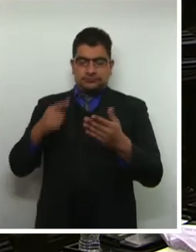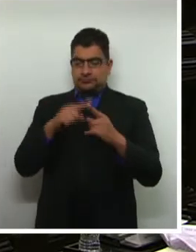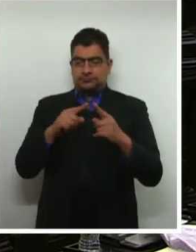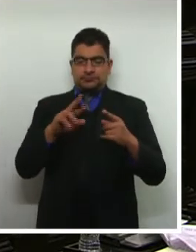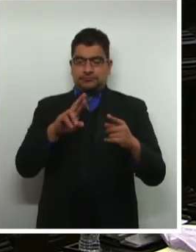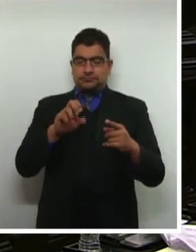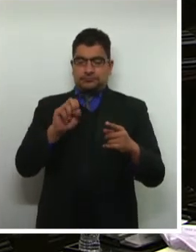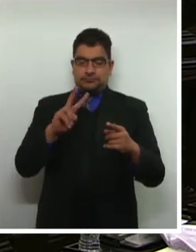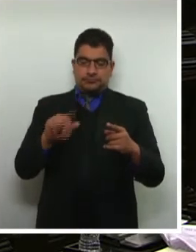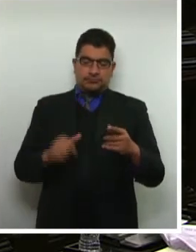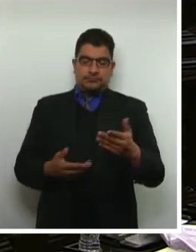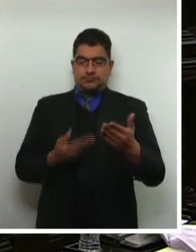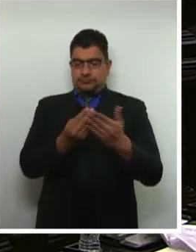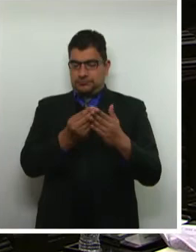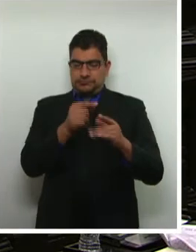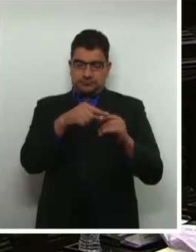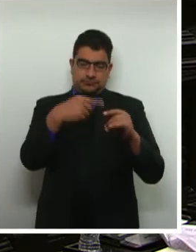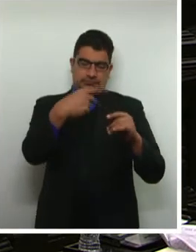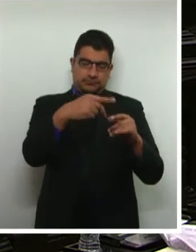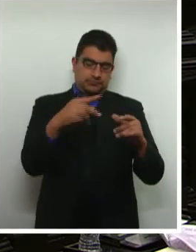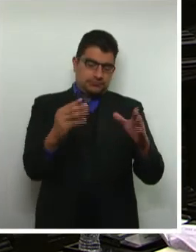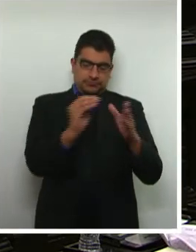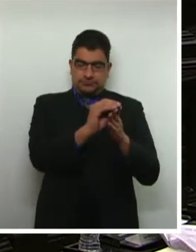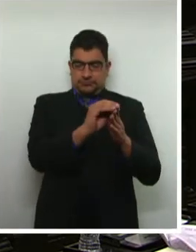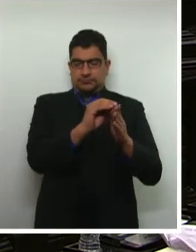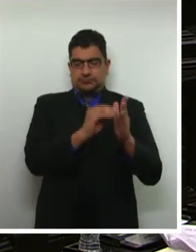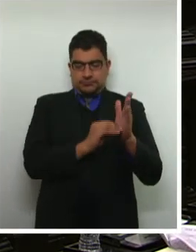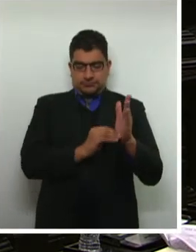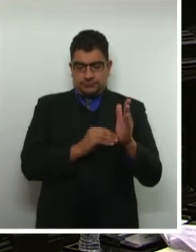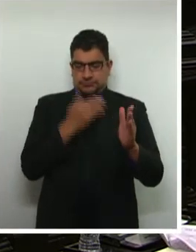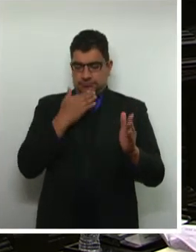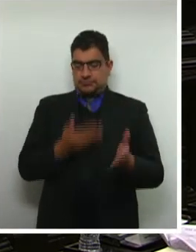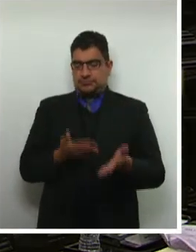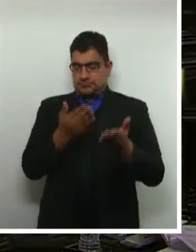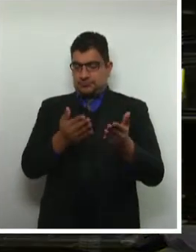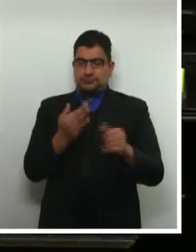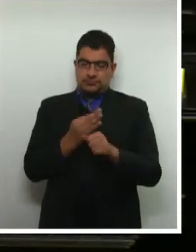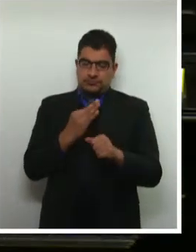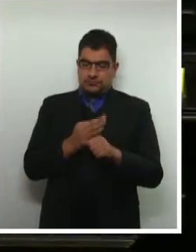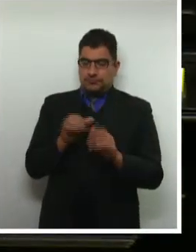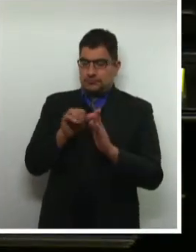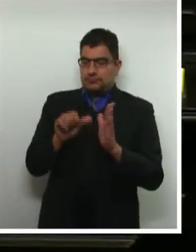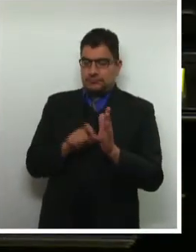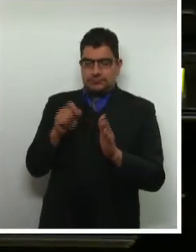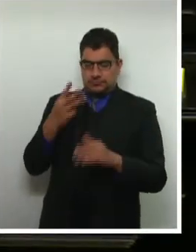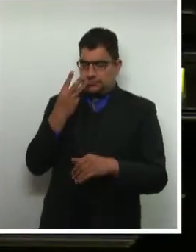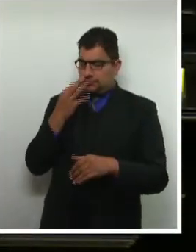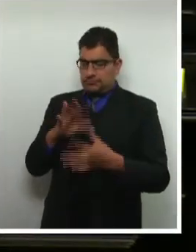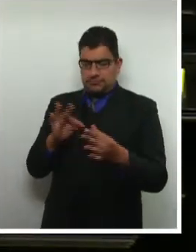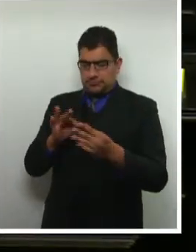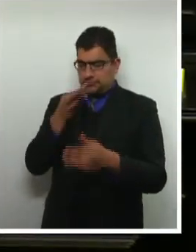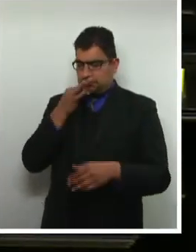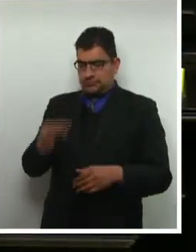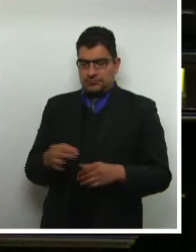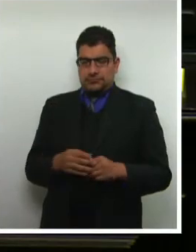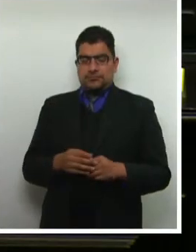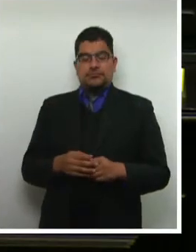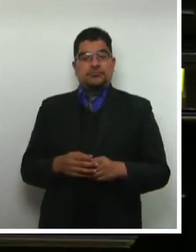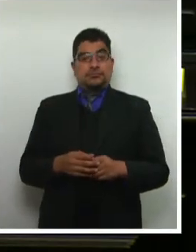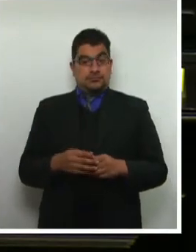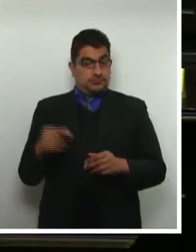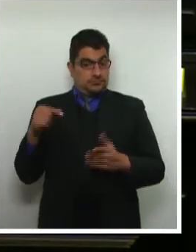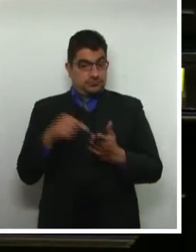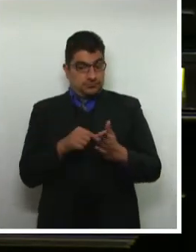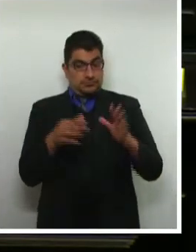quedaron en términos del dictamen. Déjeme hablarle acerca de este artículo 23. Se